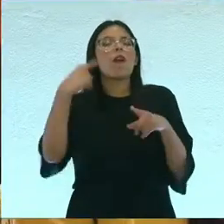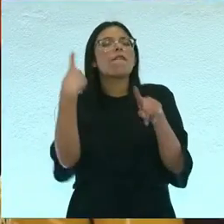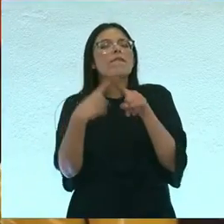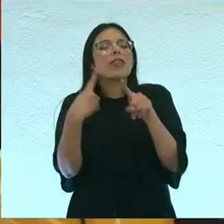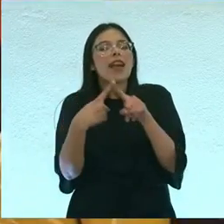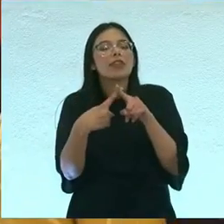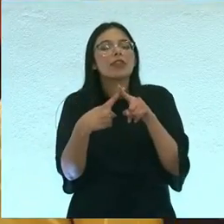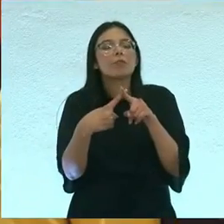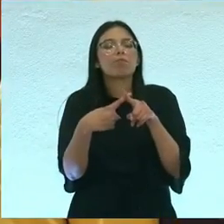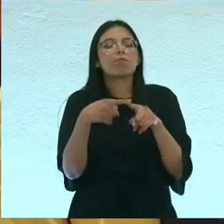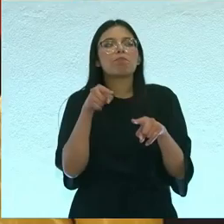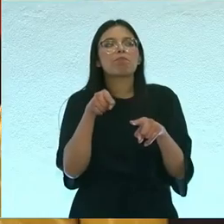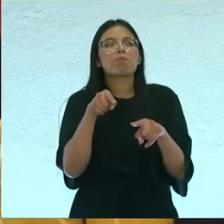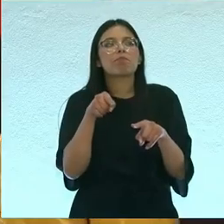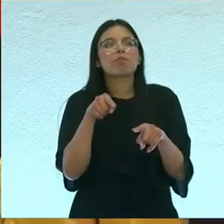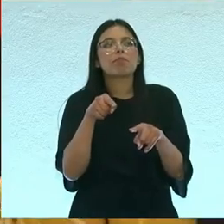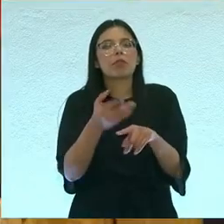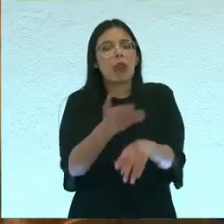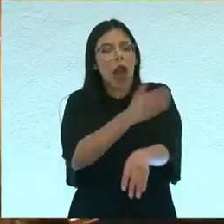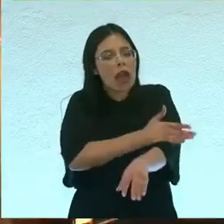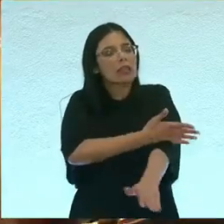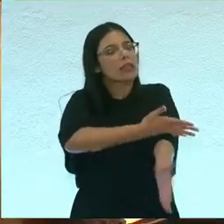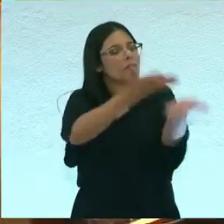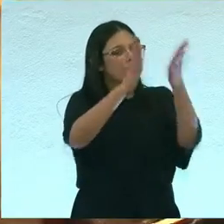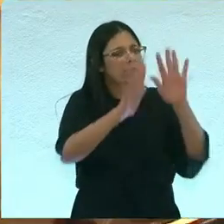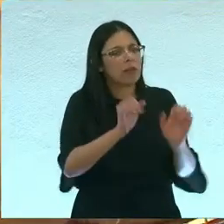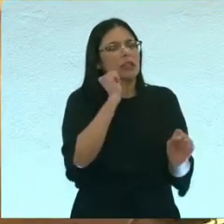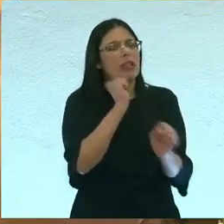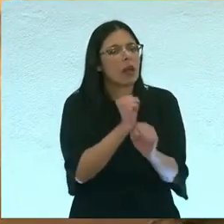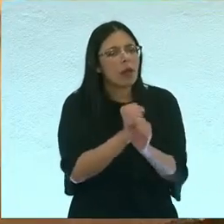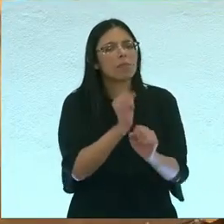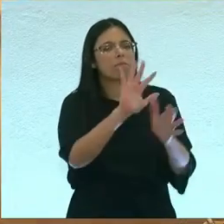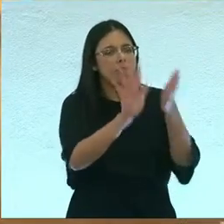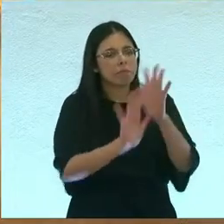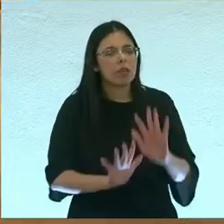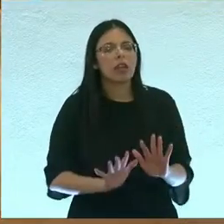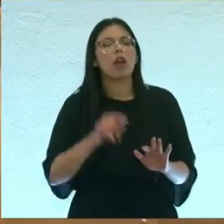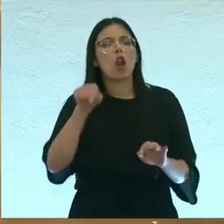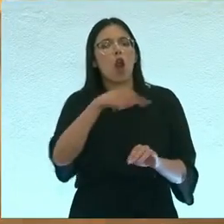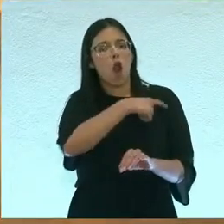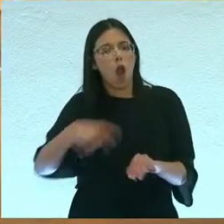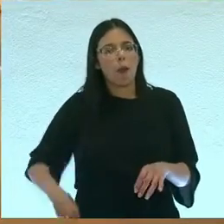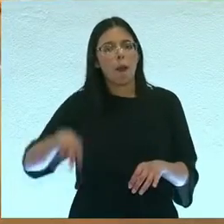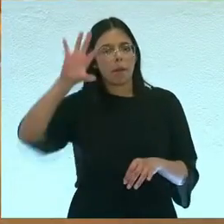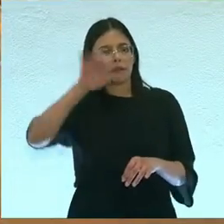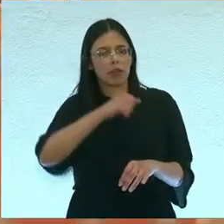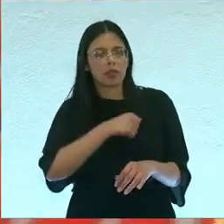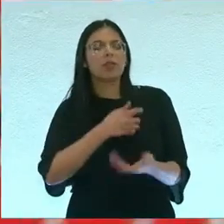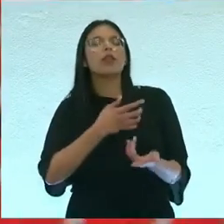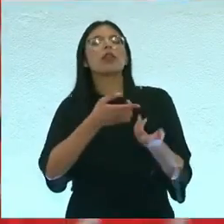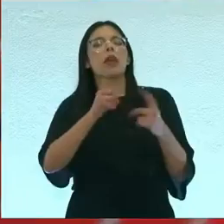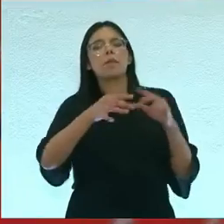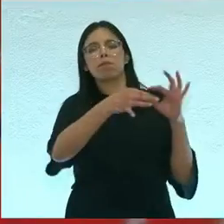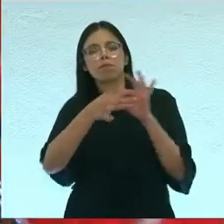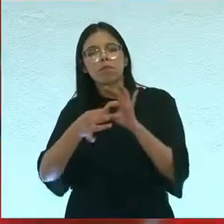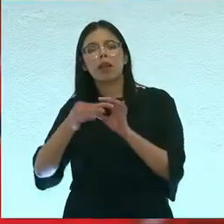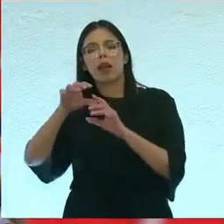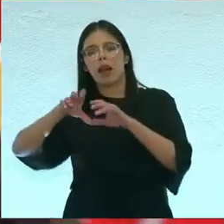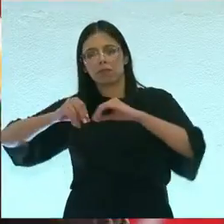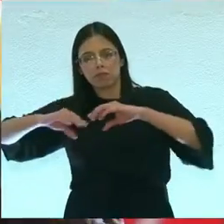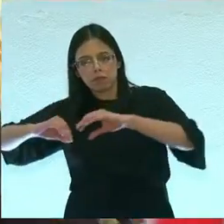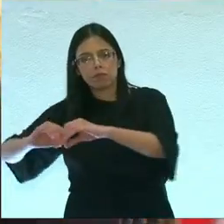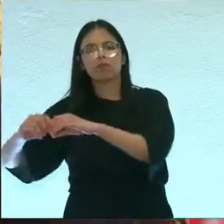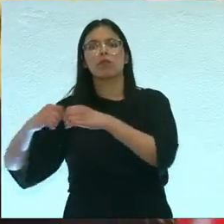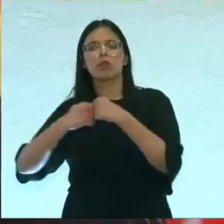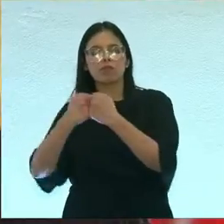tiene previamente mucho de trabajo el trabajo de el gobierno provincial con los artesanos muchas